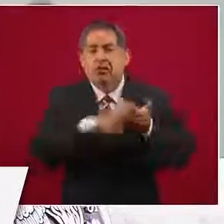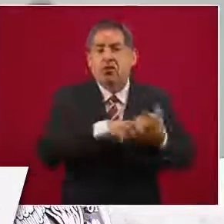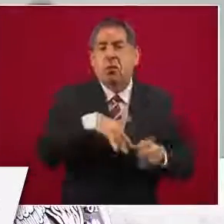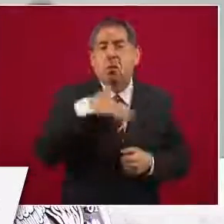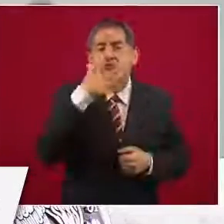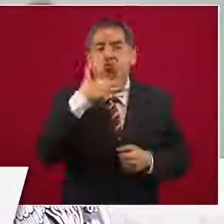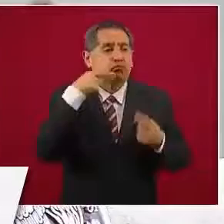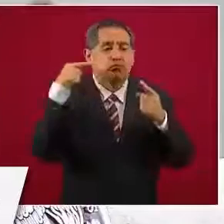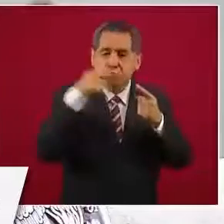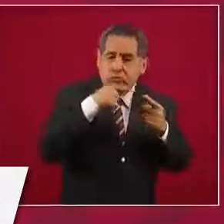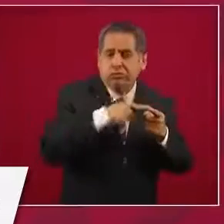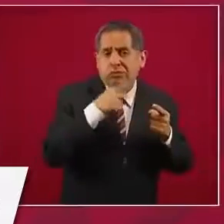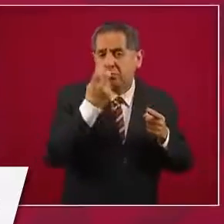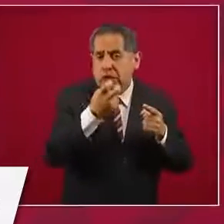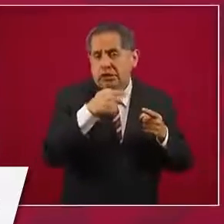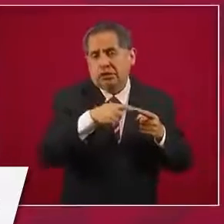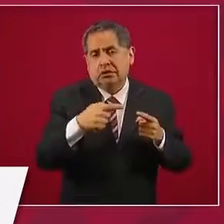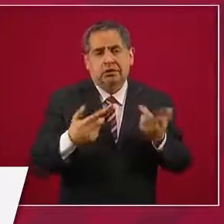corrupción.